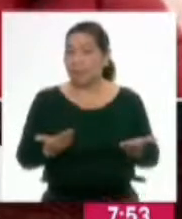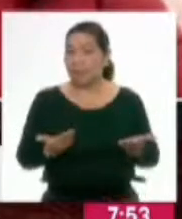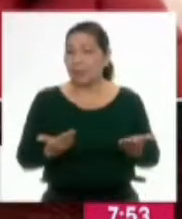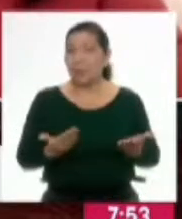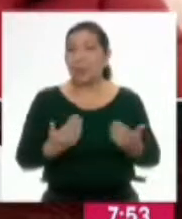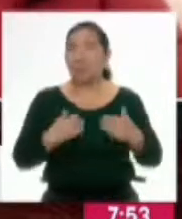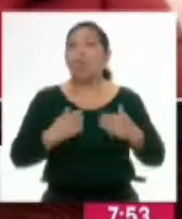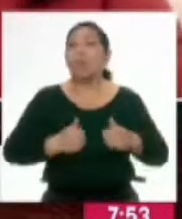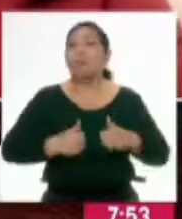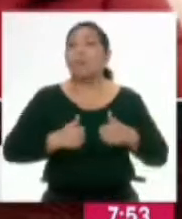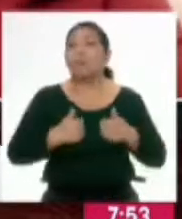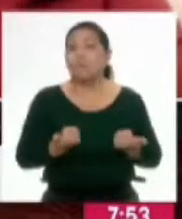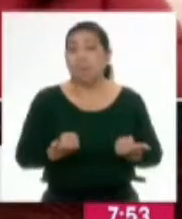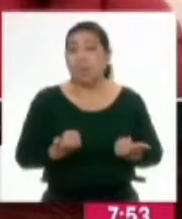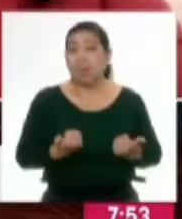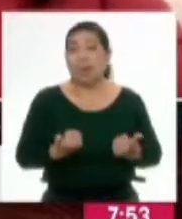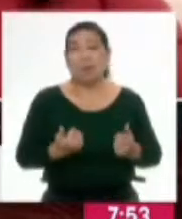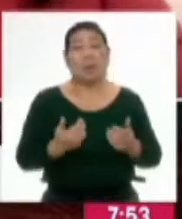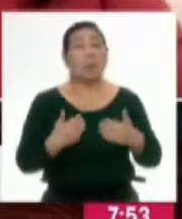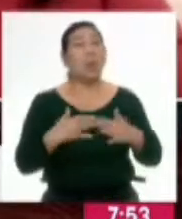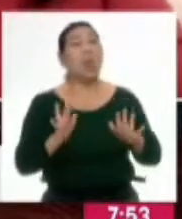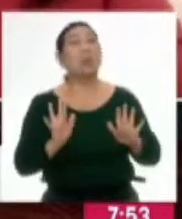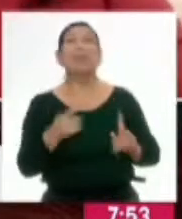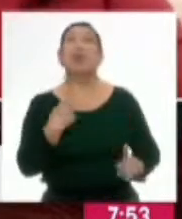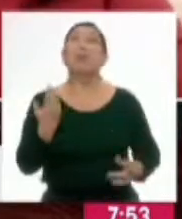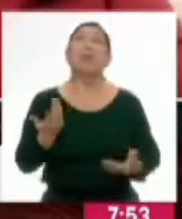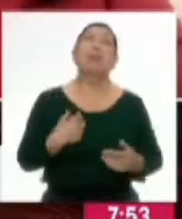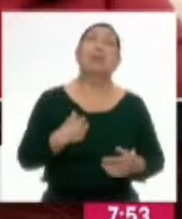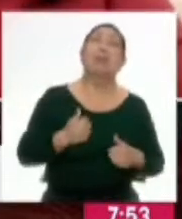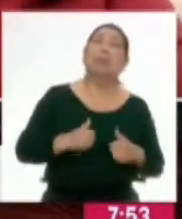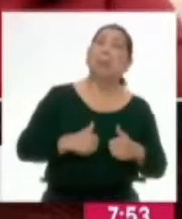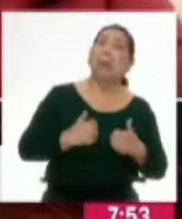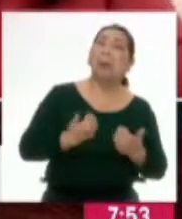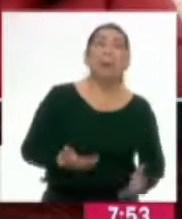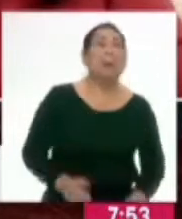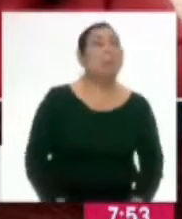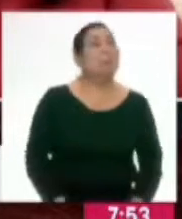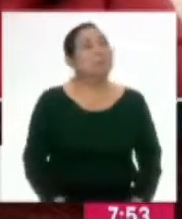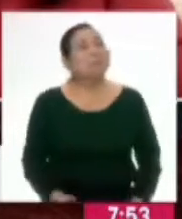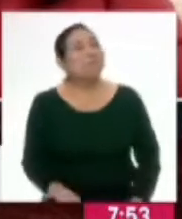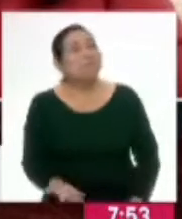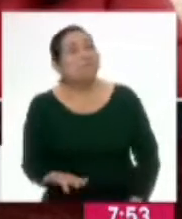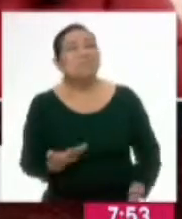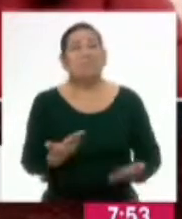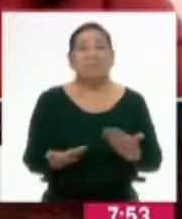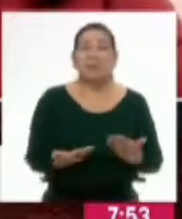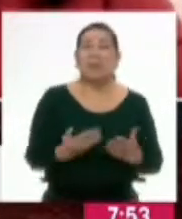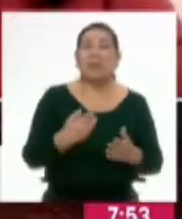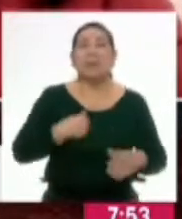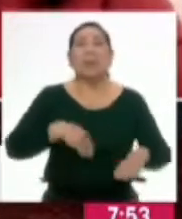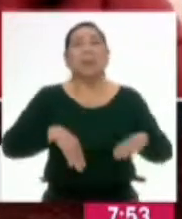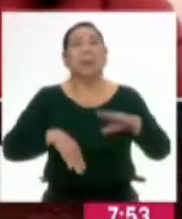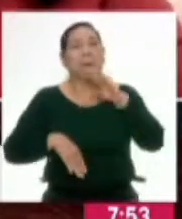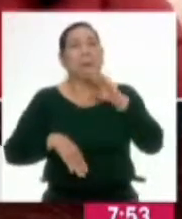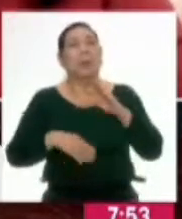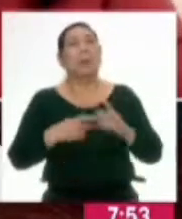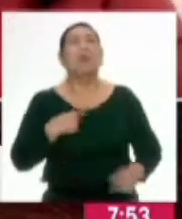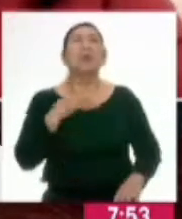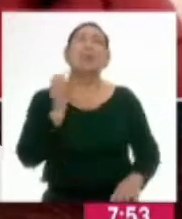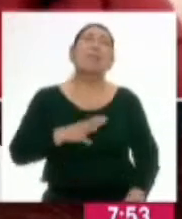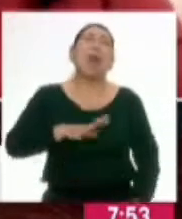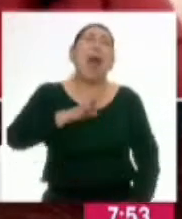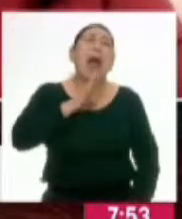simplemente sobrevivir? Si me quedo en la sobrevivencia, me voy a quedar en una dinámica de frustración y de